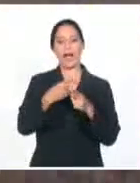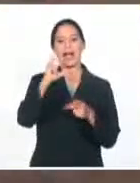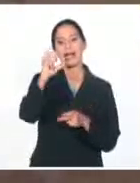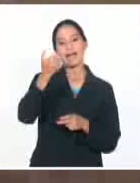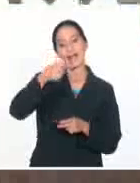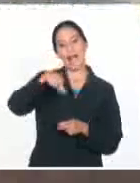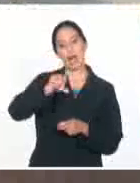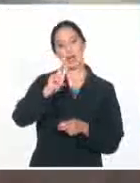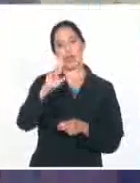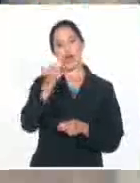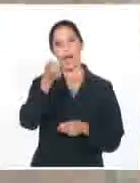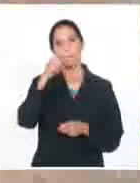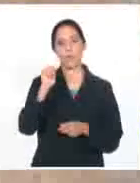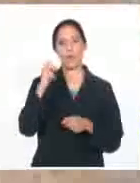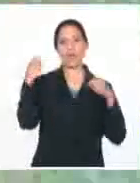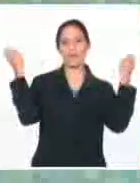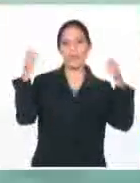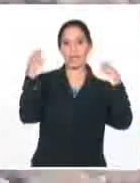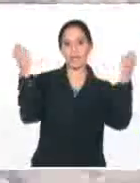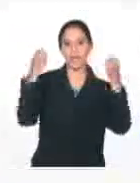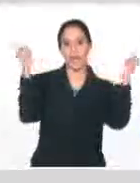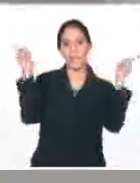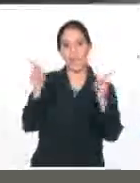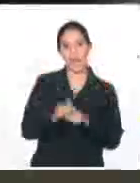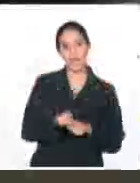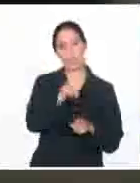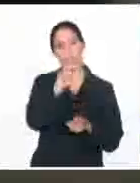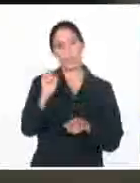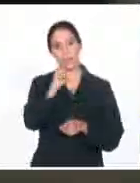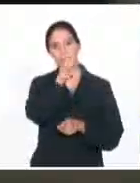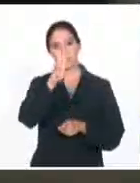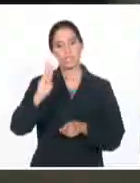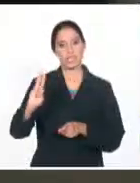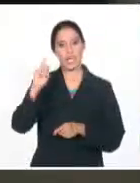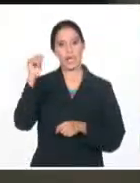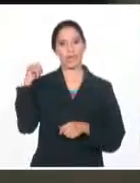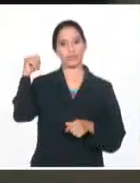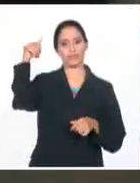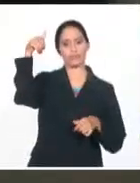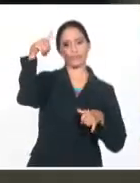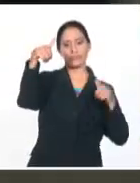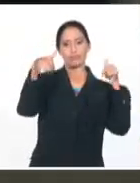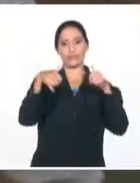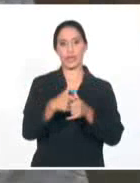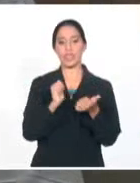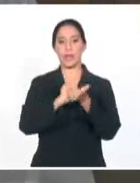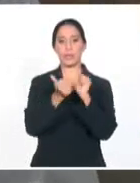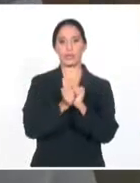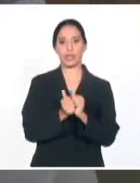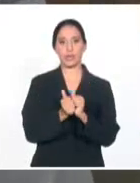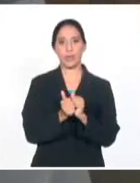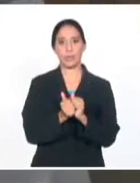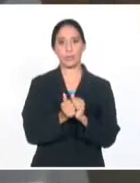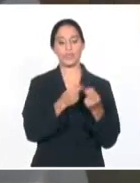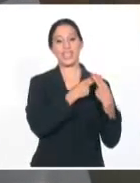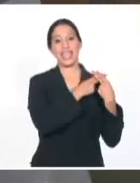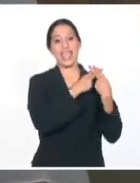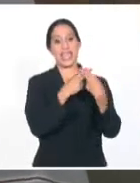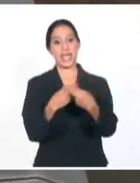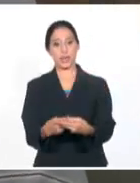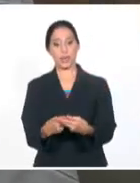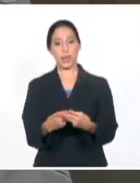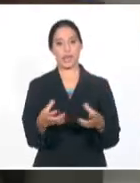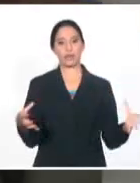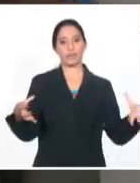Festival Aerodeportivo Varadero 2023. El héroe de la República y presidente del Club de Aviación de Cuba, René González